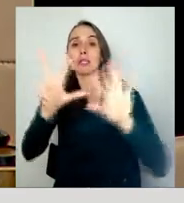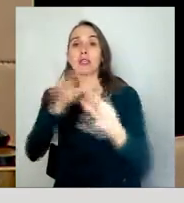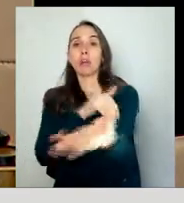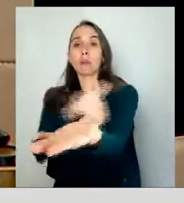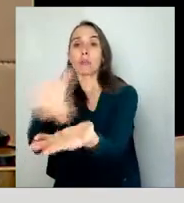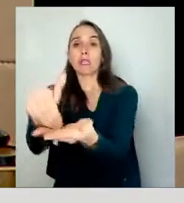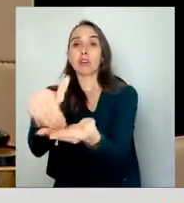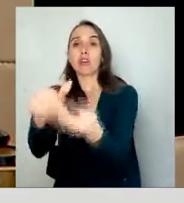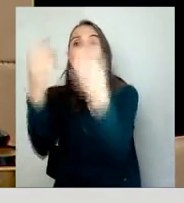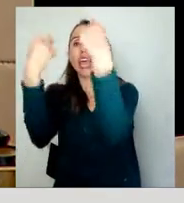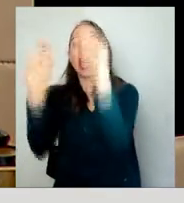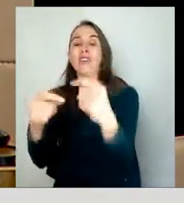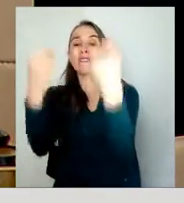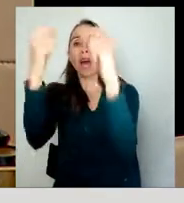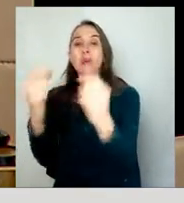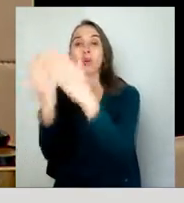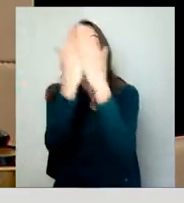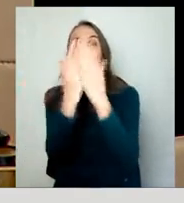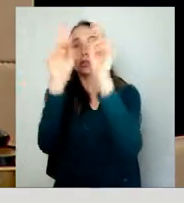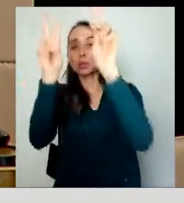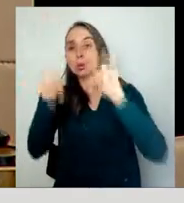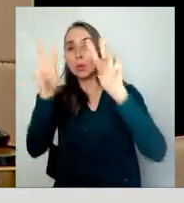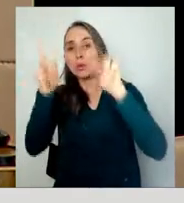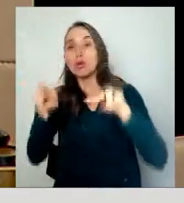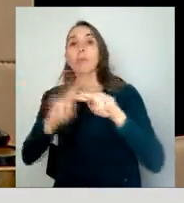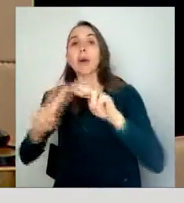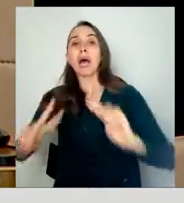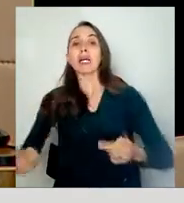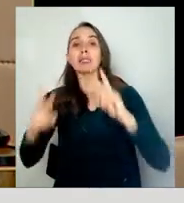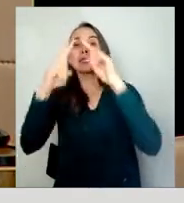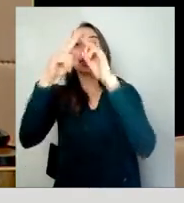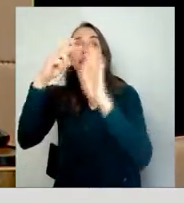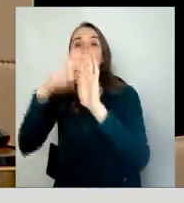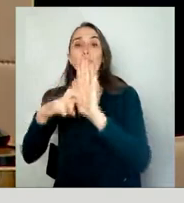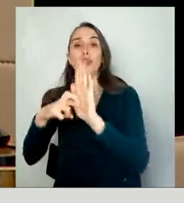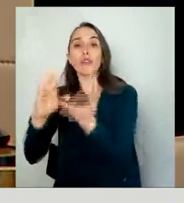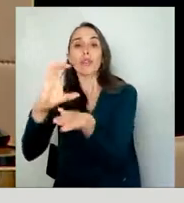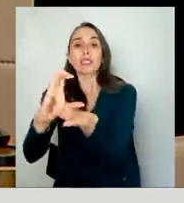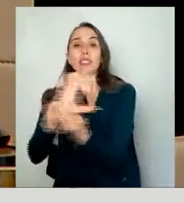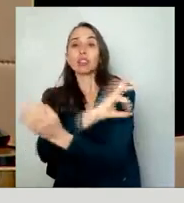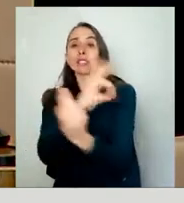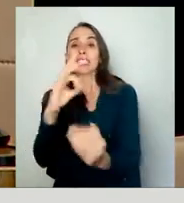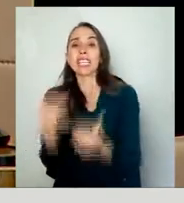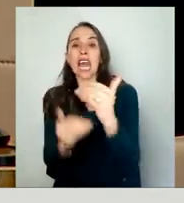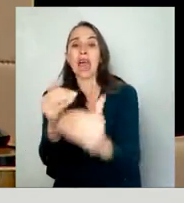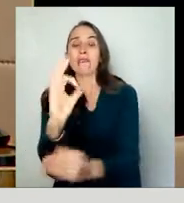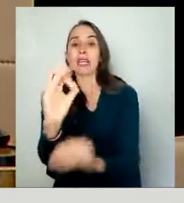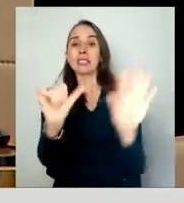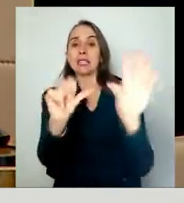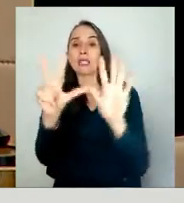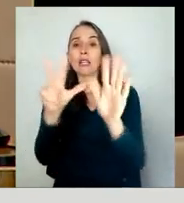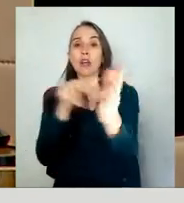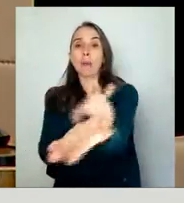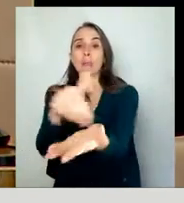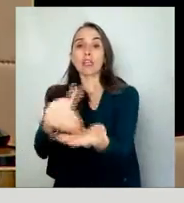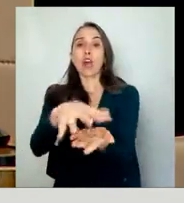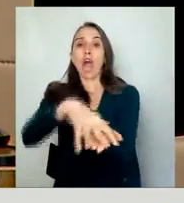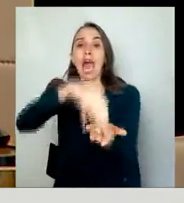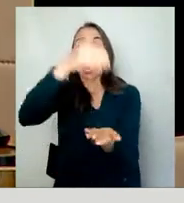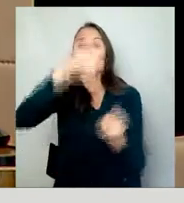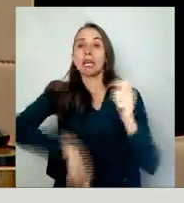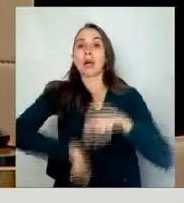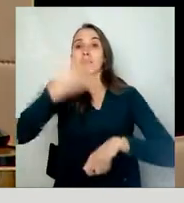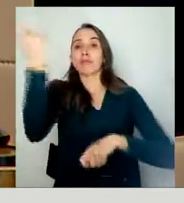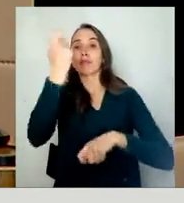evaluaciones y estudios para la ejecución del proyecto pero hasta el momento no hay ningún avance 68 millones de arica se tiraron a la basura